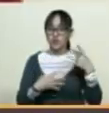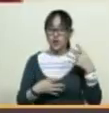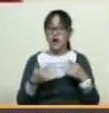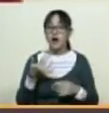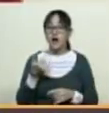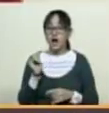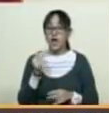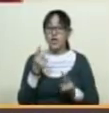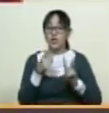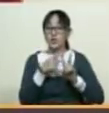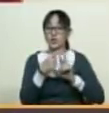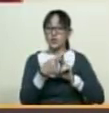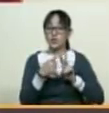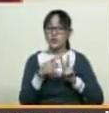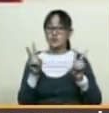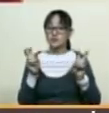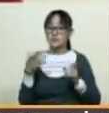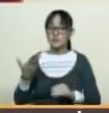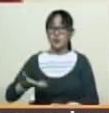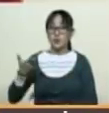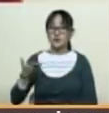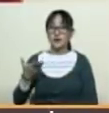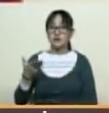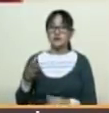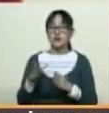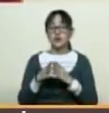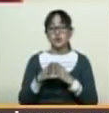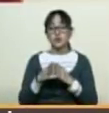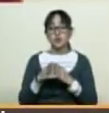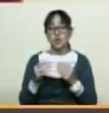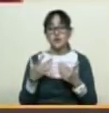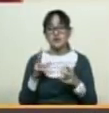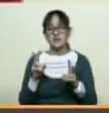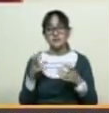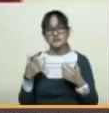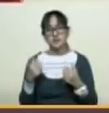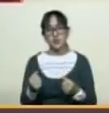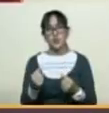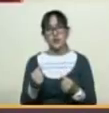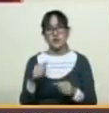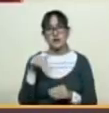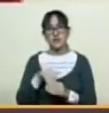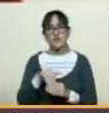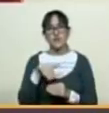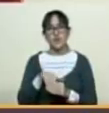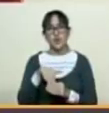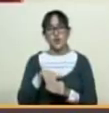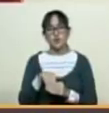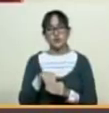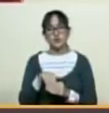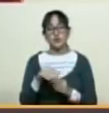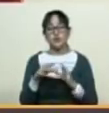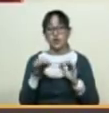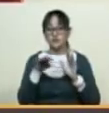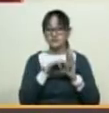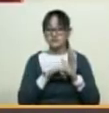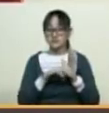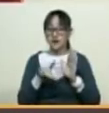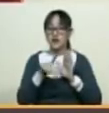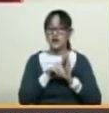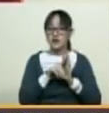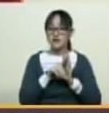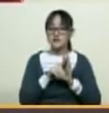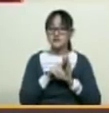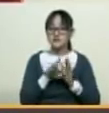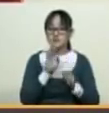aspectos fundamentales: todas las garantías que tienen que ver con la seguridad del voto y todas aquellas garantías que tienen que